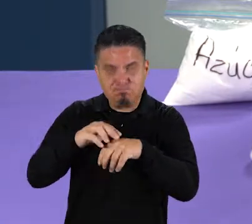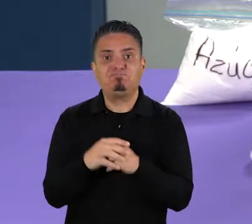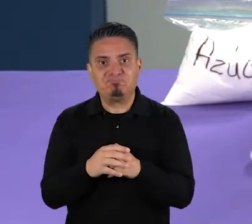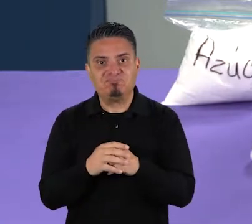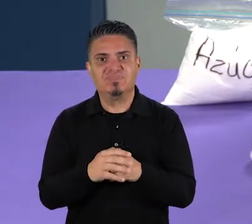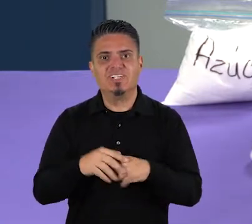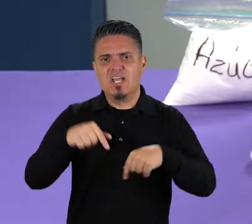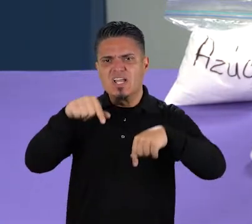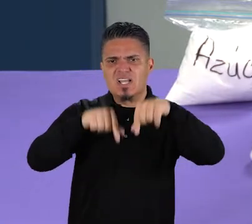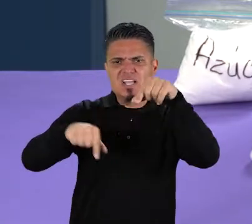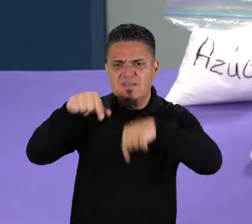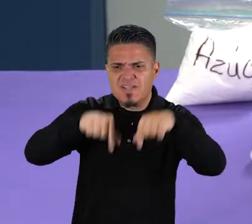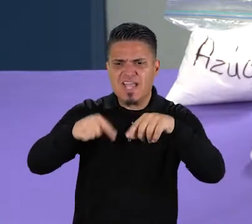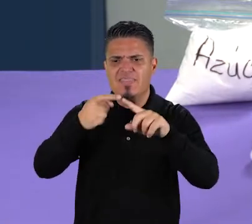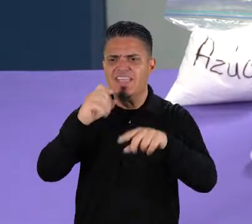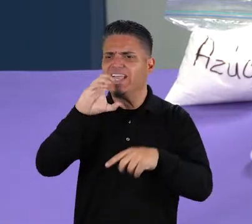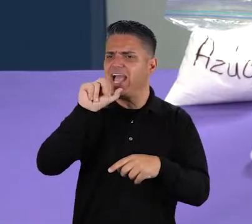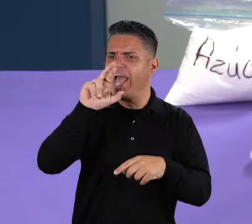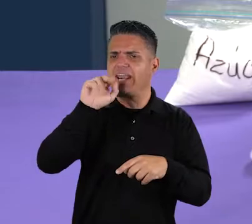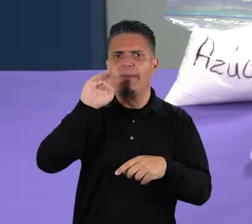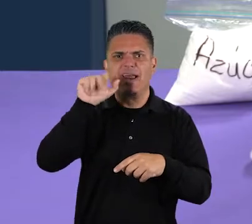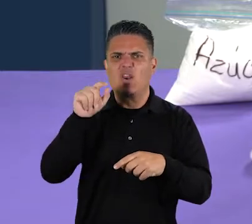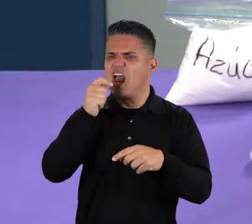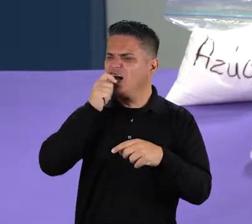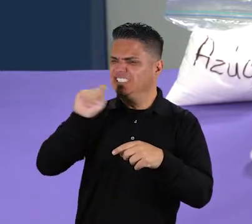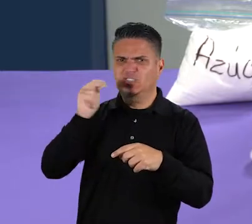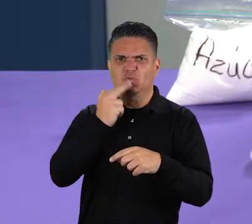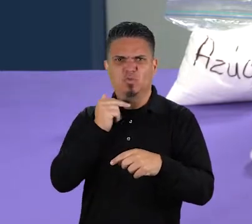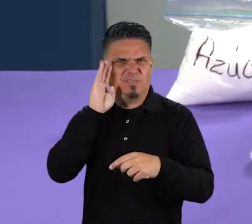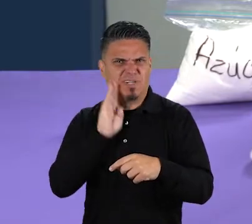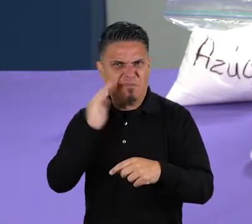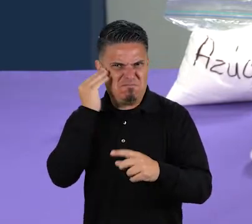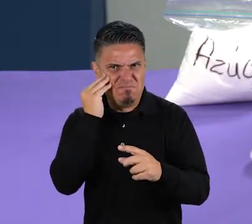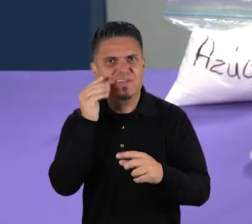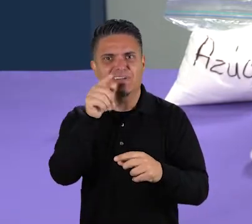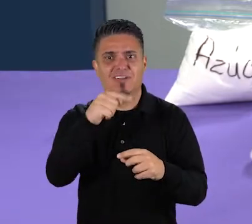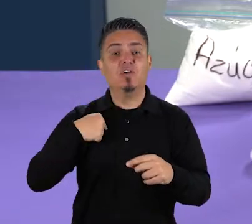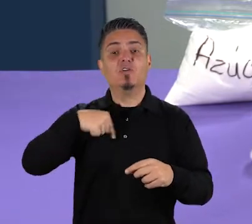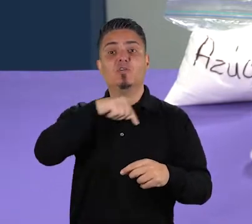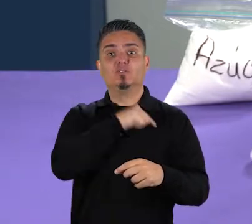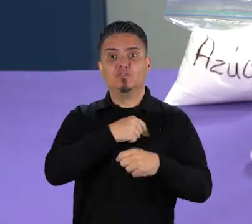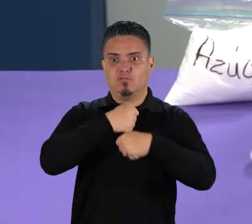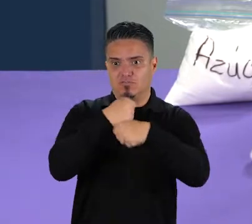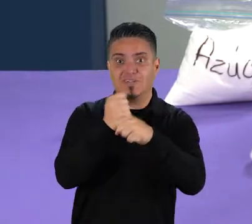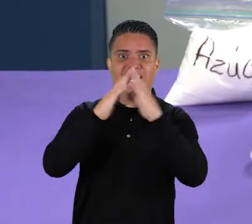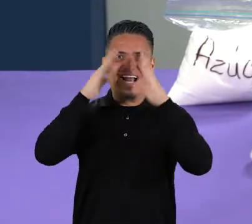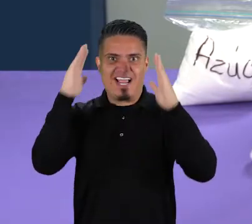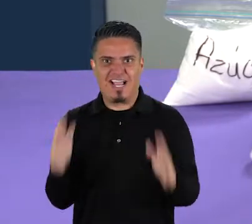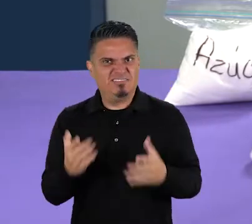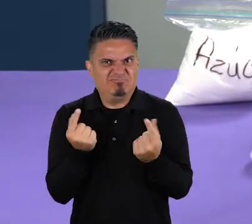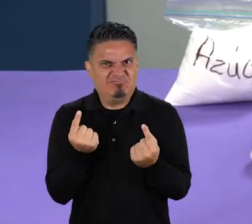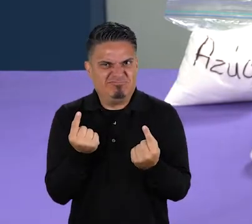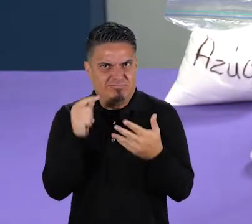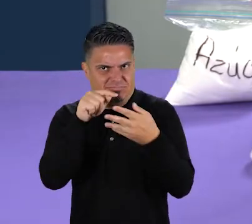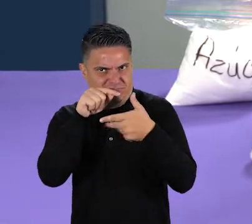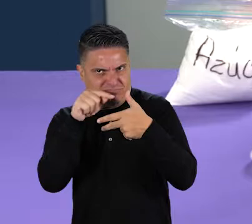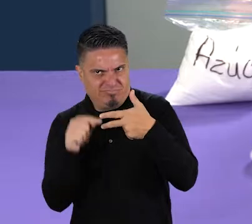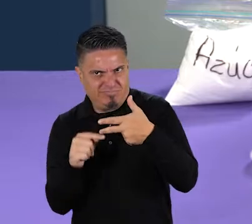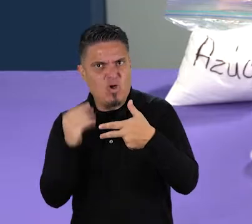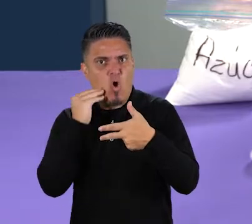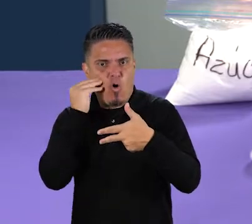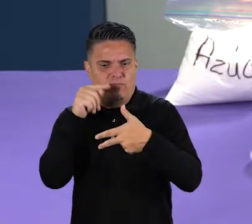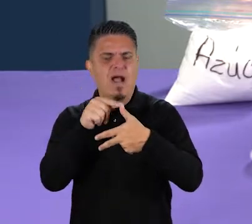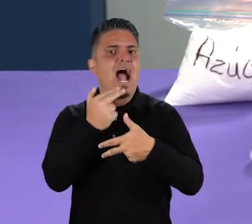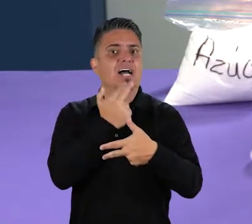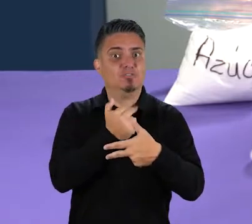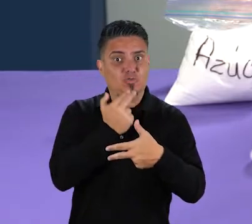los caramelos. Para hacer caramelo en el hogar necesitamos ingredientes que comúnmente ya tenemos en él. Serían azúcar, que